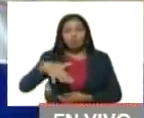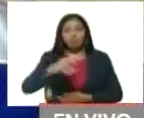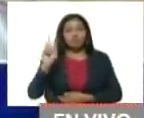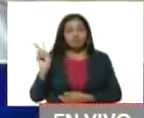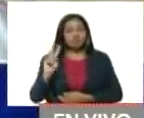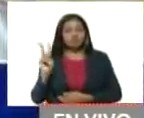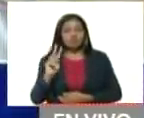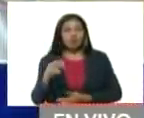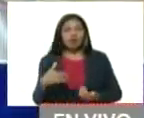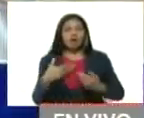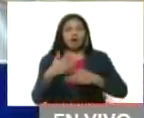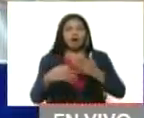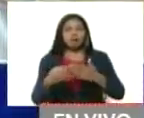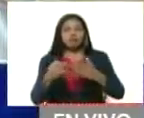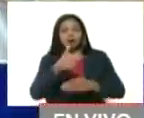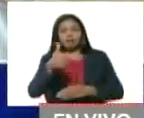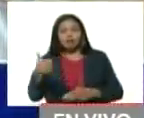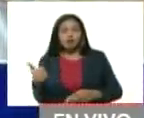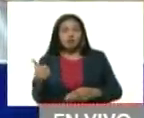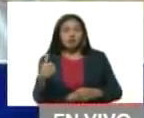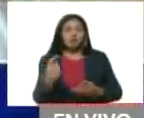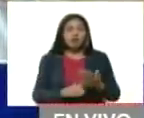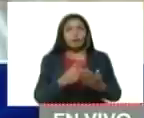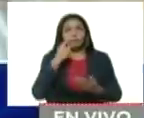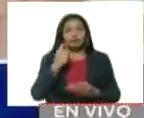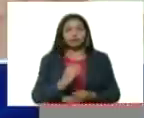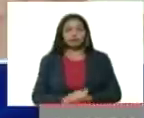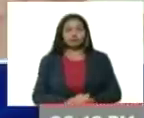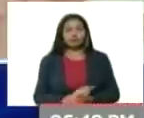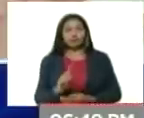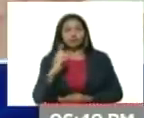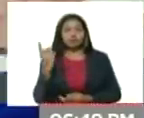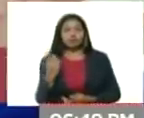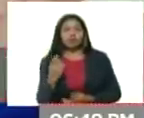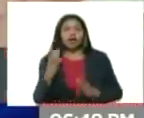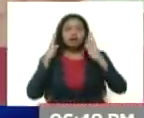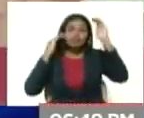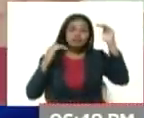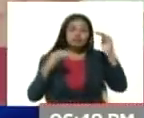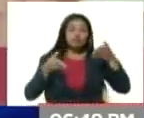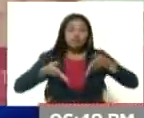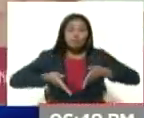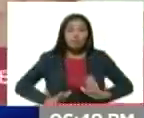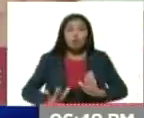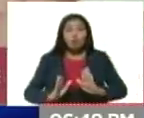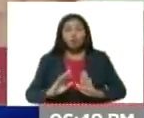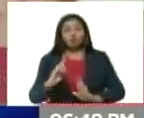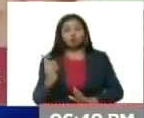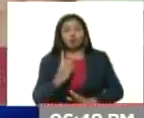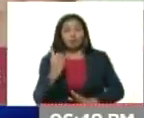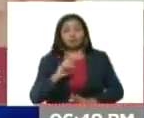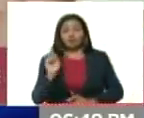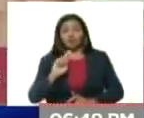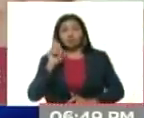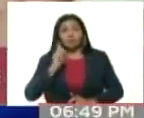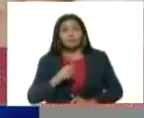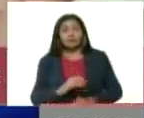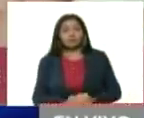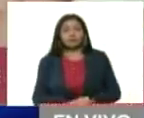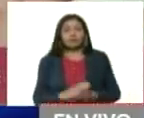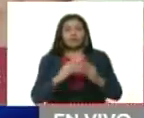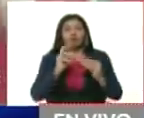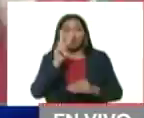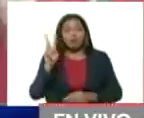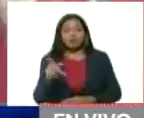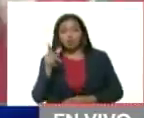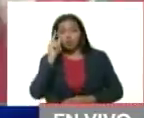Venezuela hacia estos hermanos. No solamente hemos atendido parto, sino que también estamos haciendo a todas las